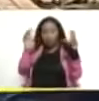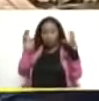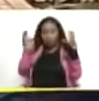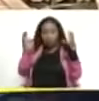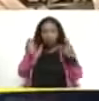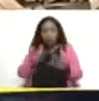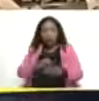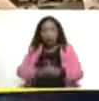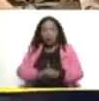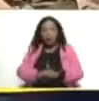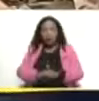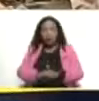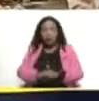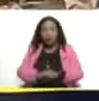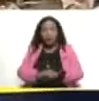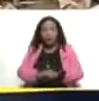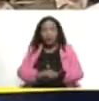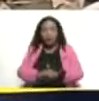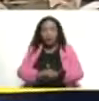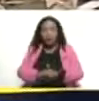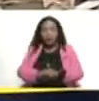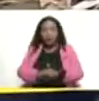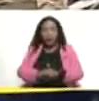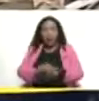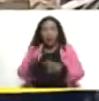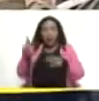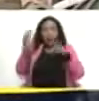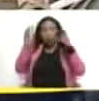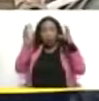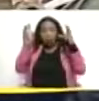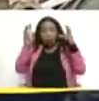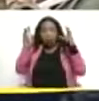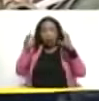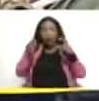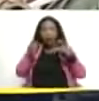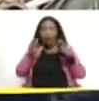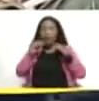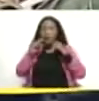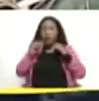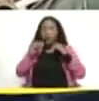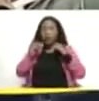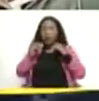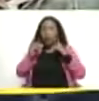que ha sido abordada con criterio de Estado,